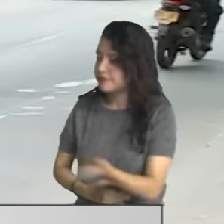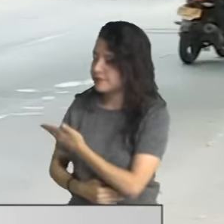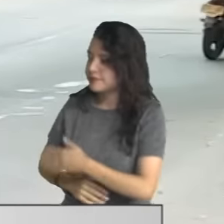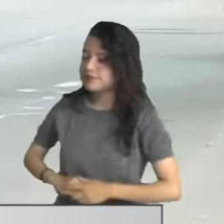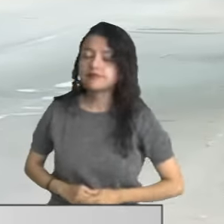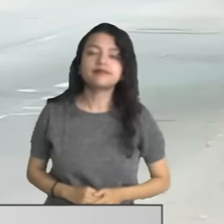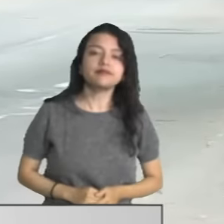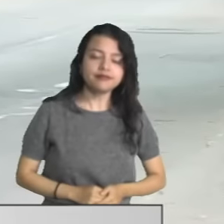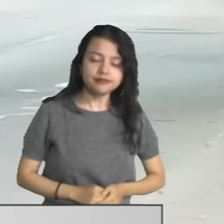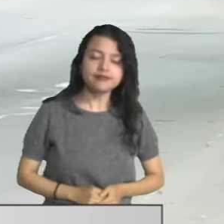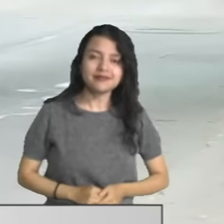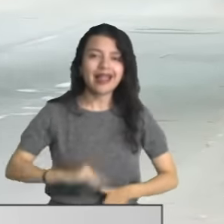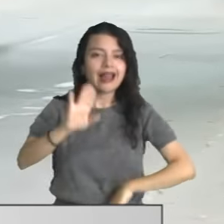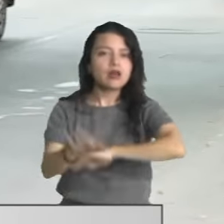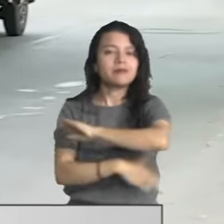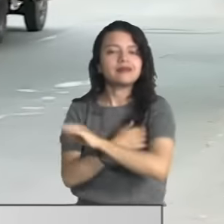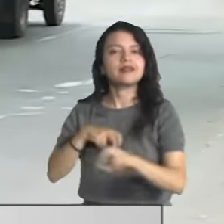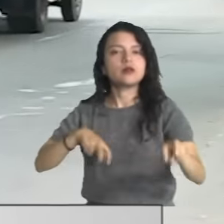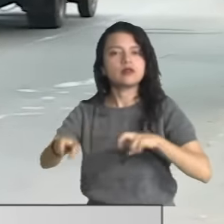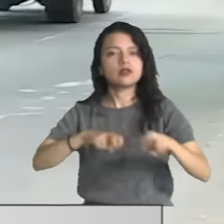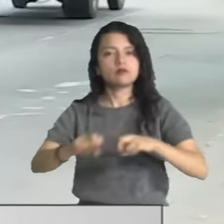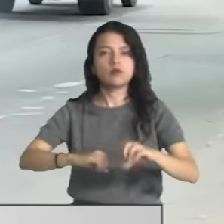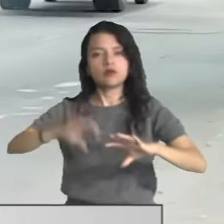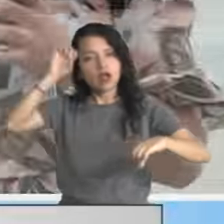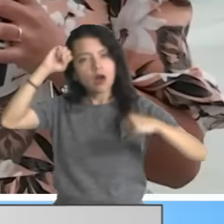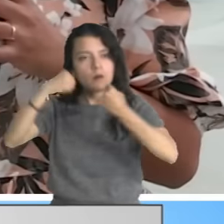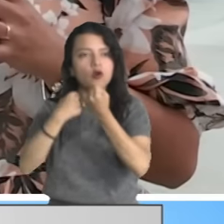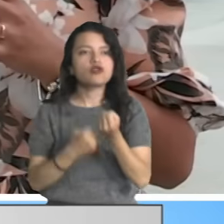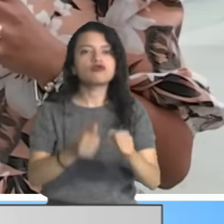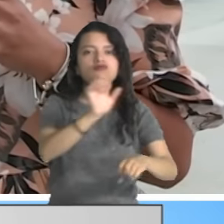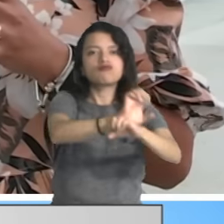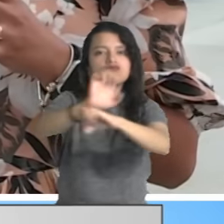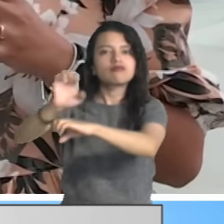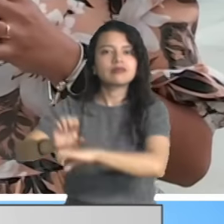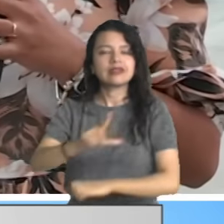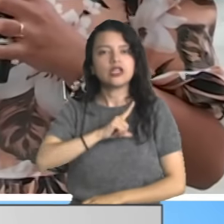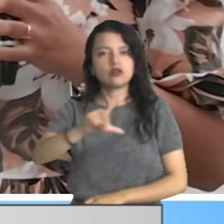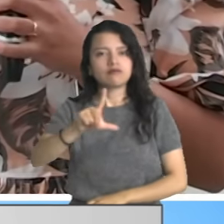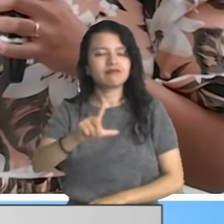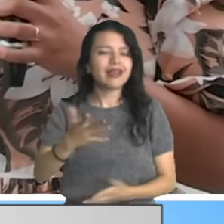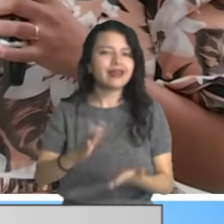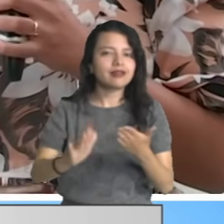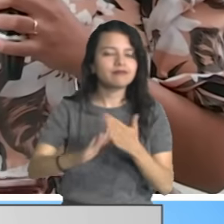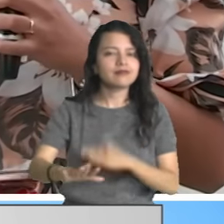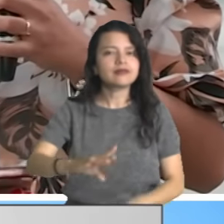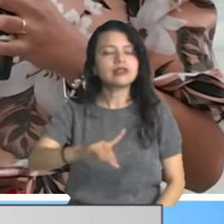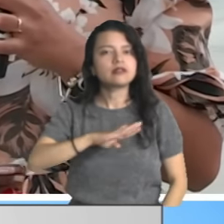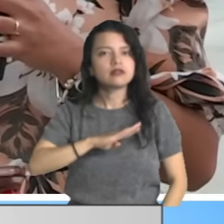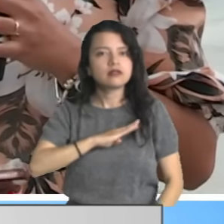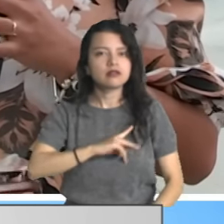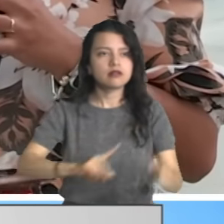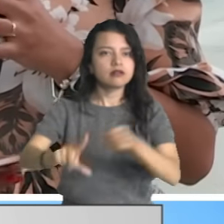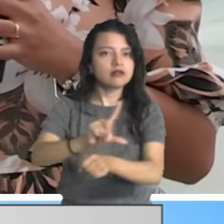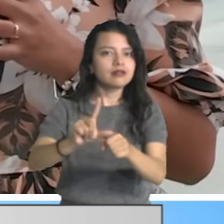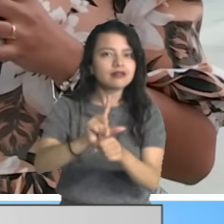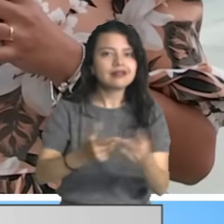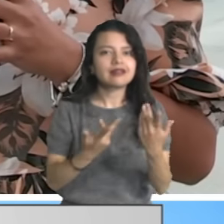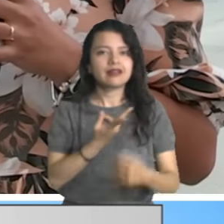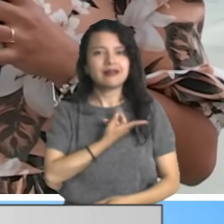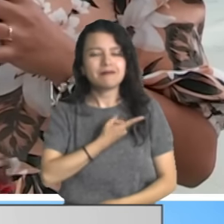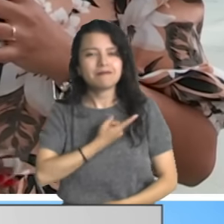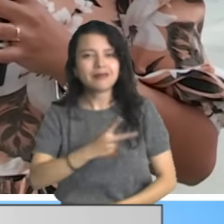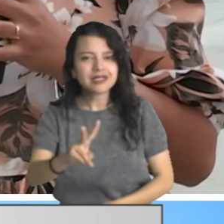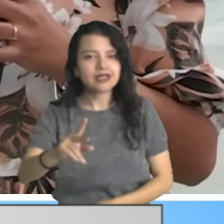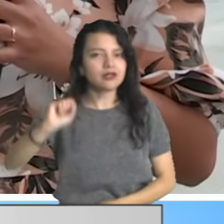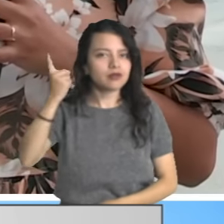últimas horas el Ministerio de Transporte junto a las autoridades locales, la Alcaldía de Santiago de Cali y la Gobernación del Valle del Cauca anunciaron que de